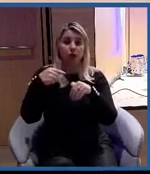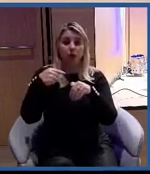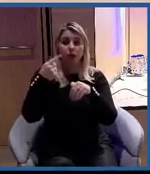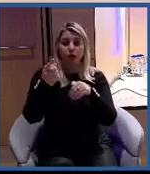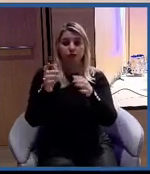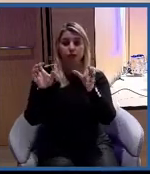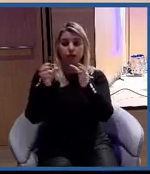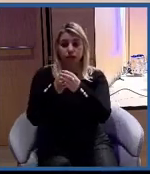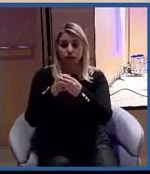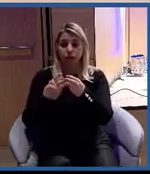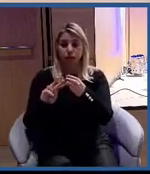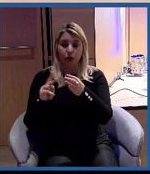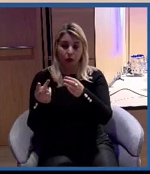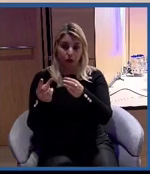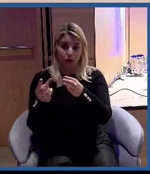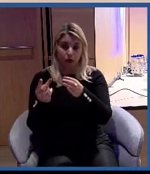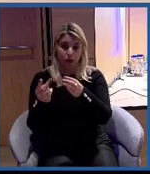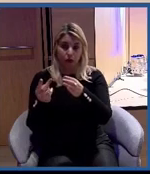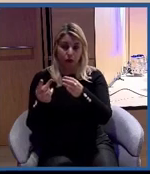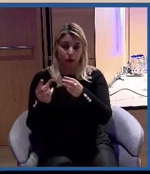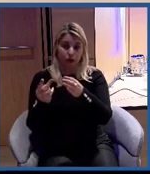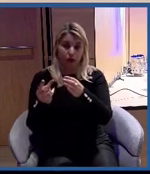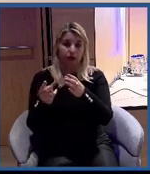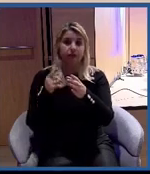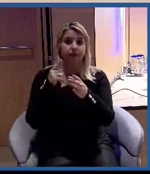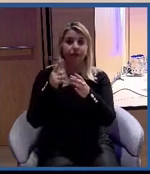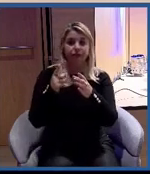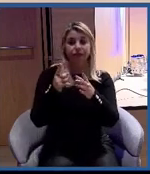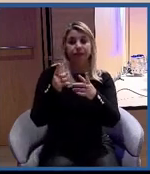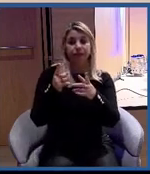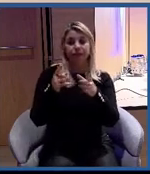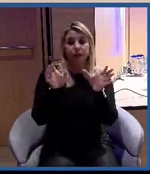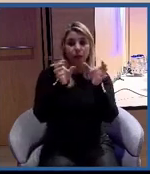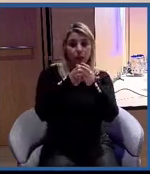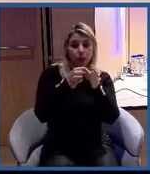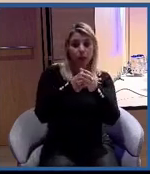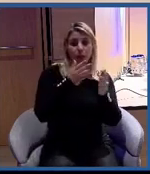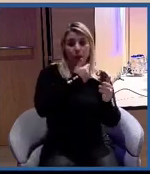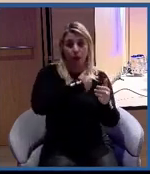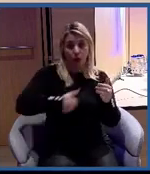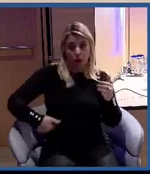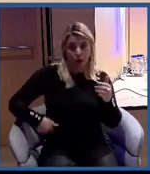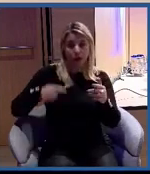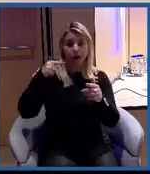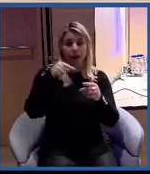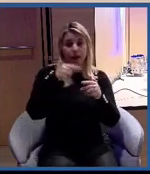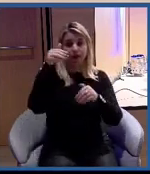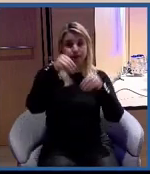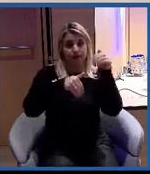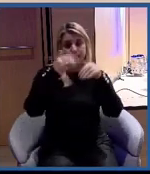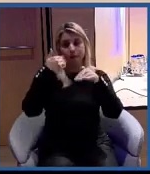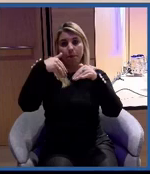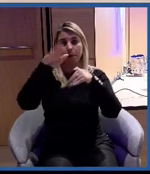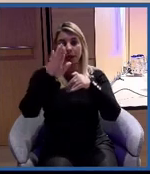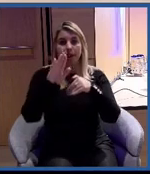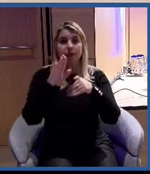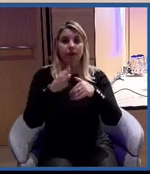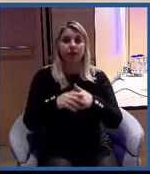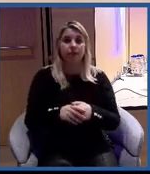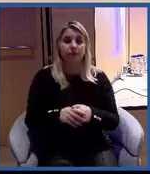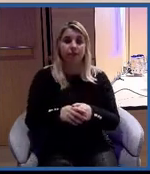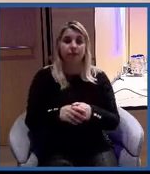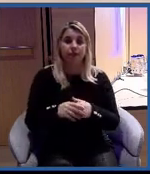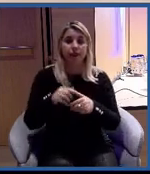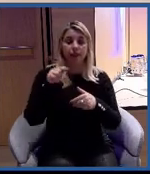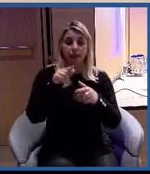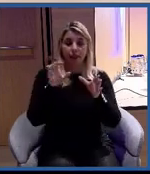número de alcaldías vamos que es el partido de gobierno fue el que ganó la mayor cantidad de alcaldías y semilla que es